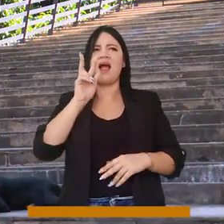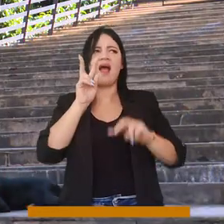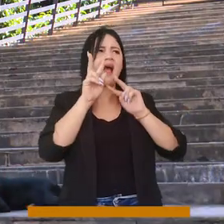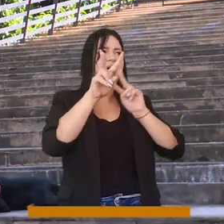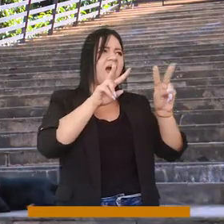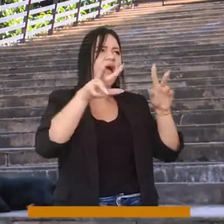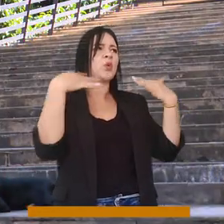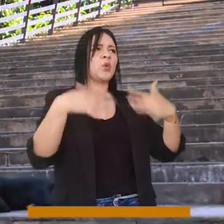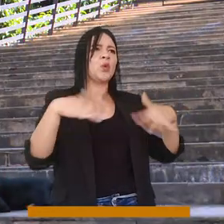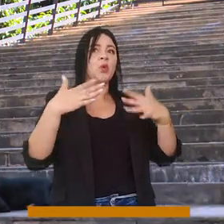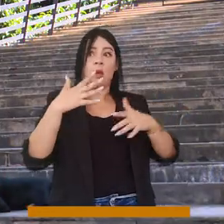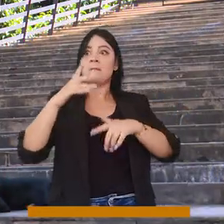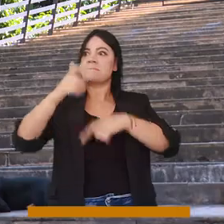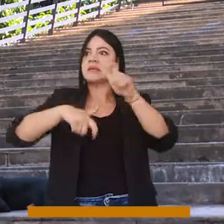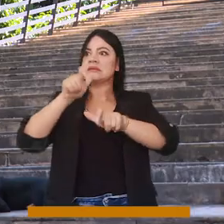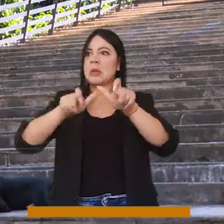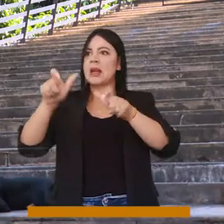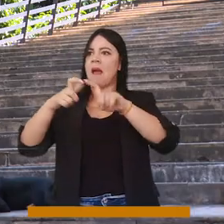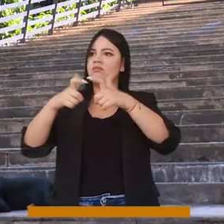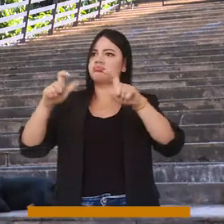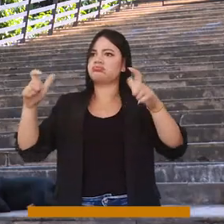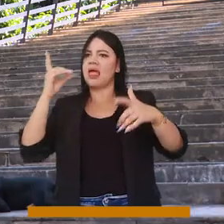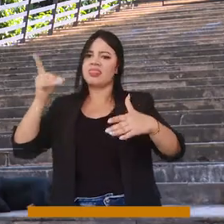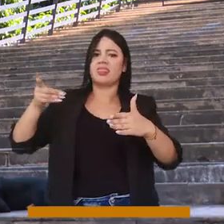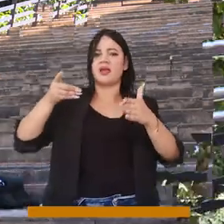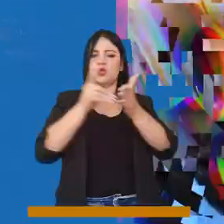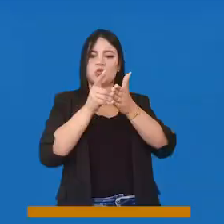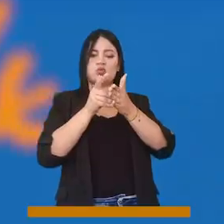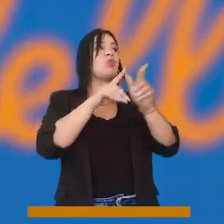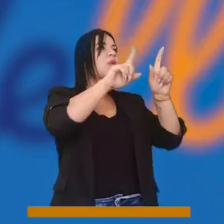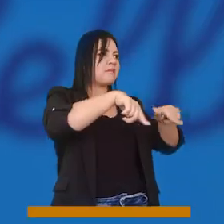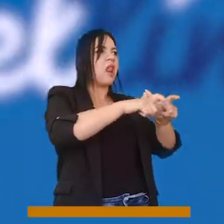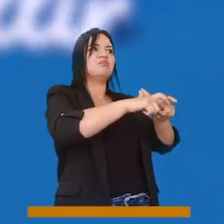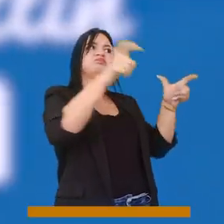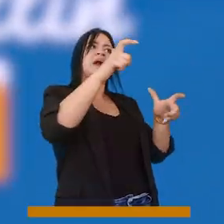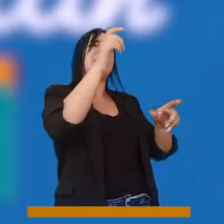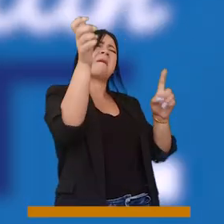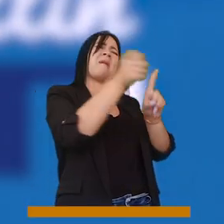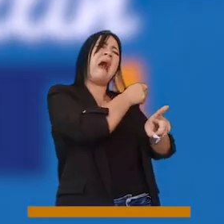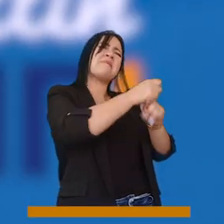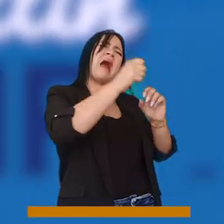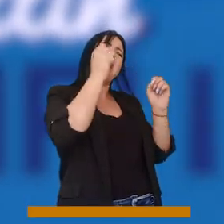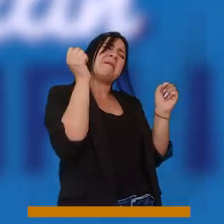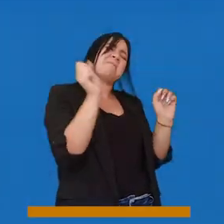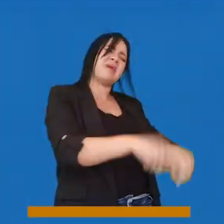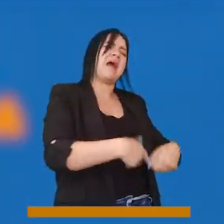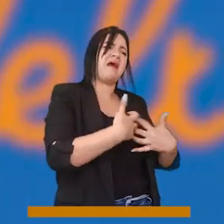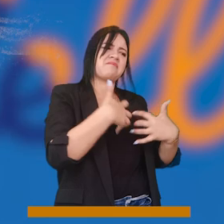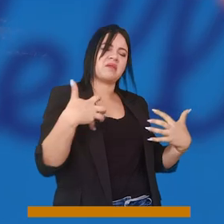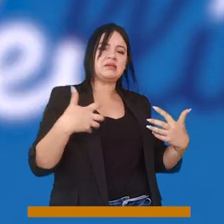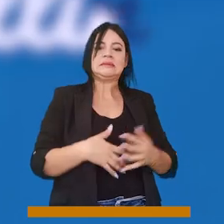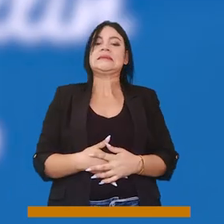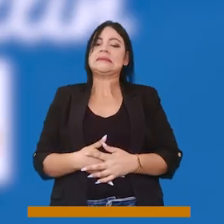no solamente ha aumentado la denuncia, sino también en ciertos casos han aumentado los casos de maltrato. Pero también hay